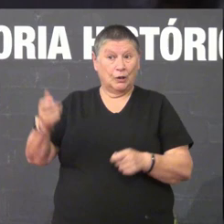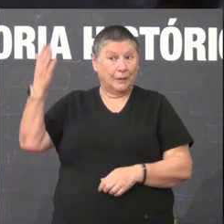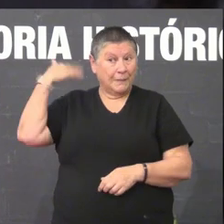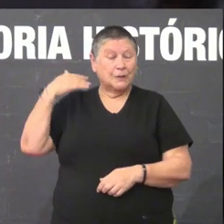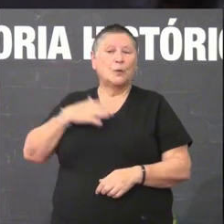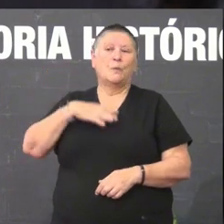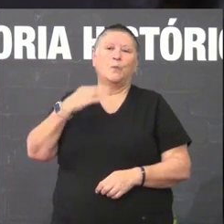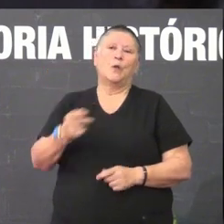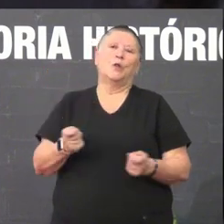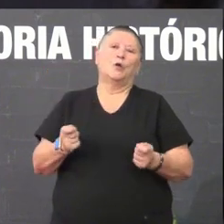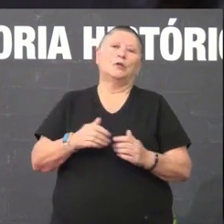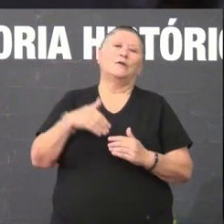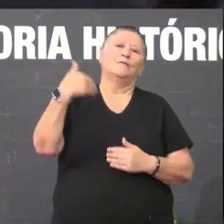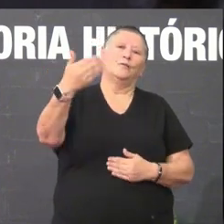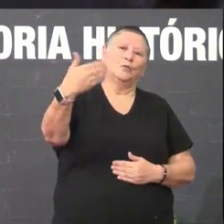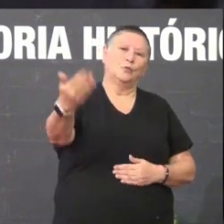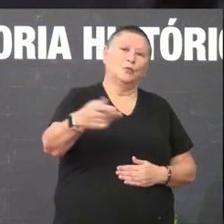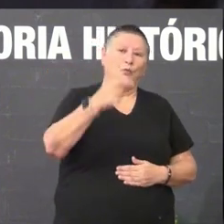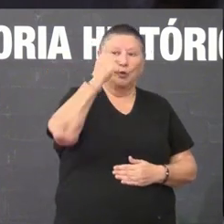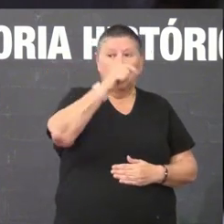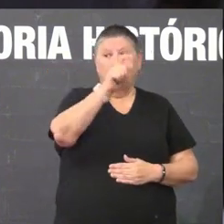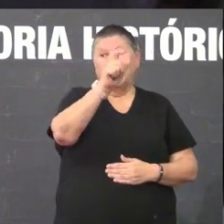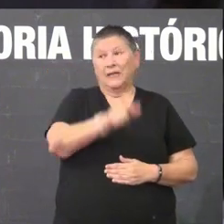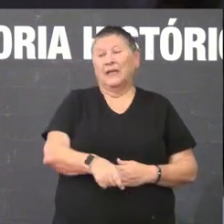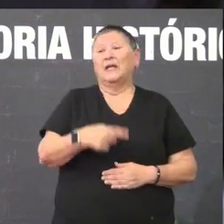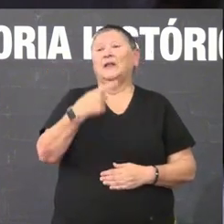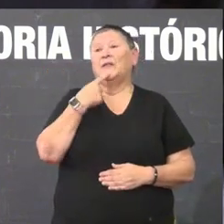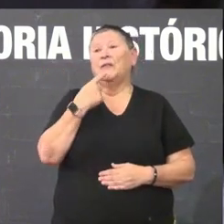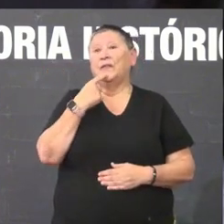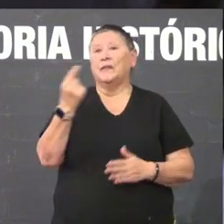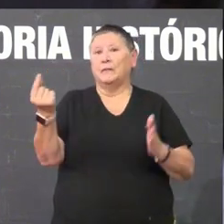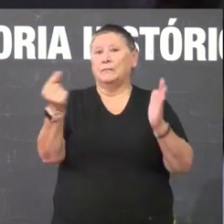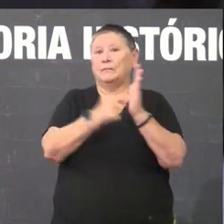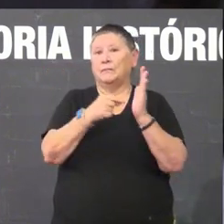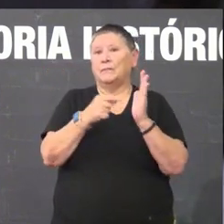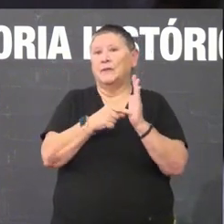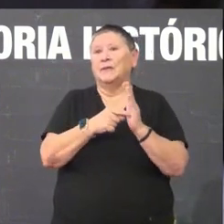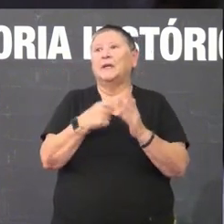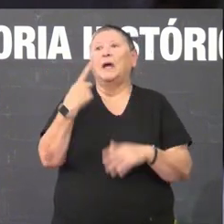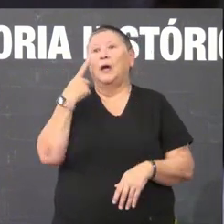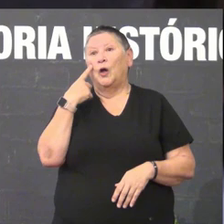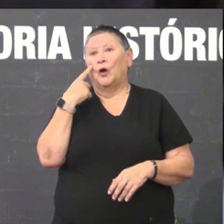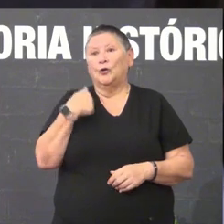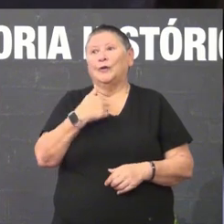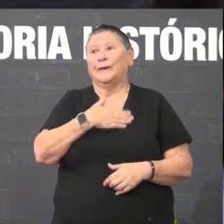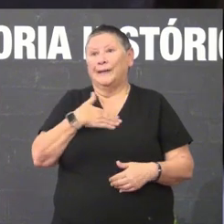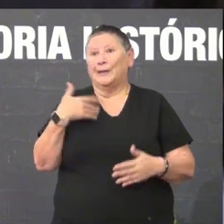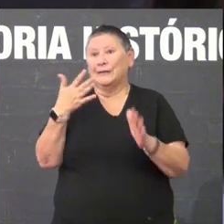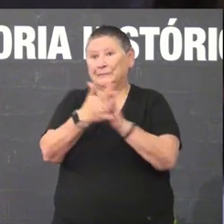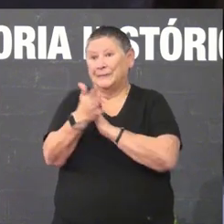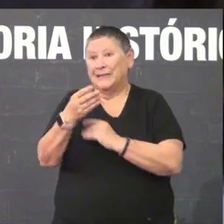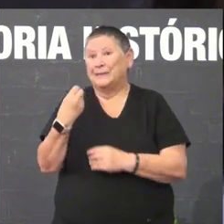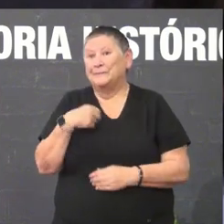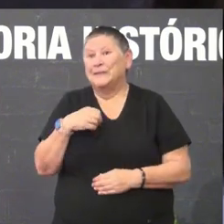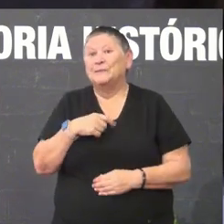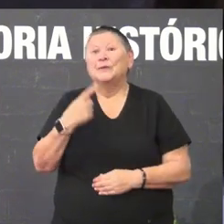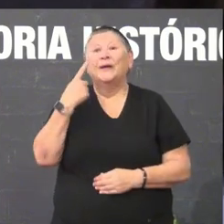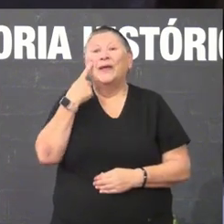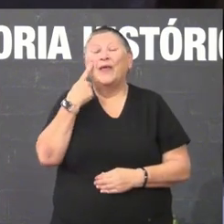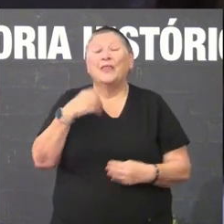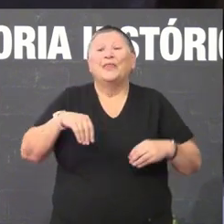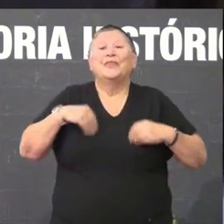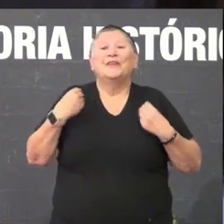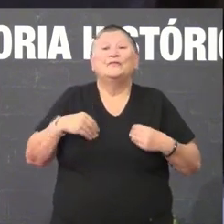orwell estaba dando precisamente esta clave que intento explicar que hay que disputar el relato sobre el pasado para